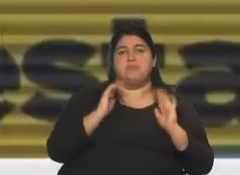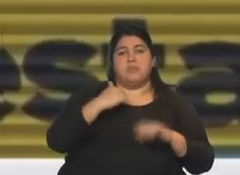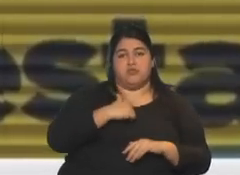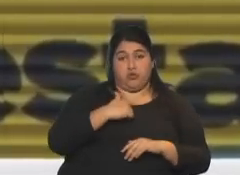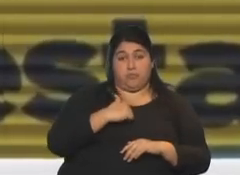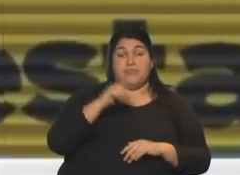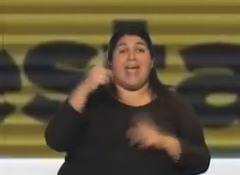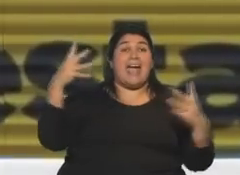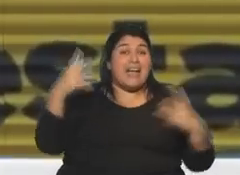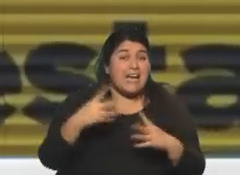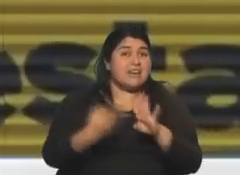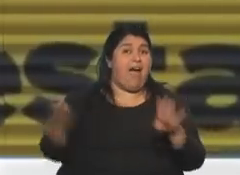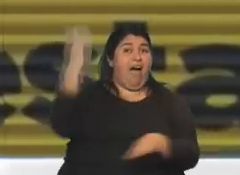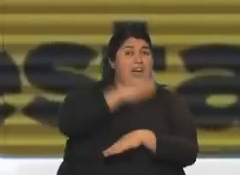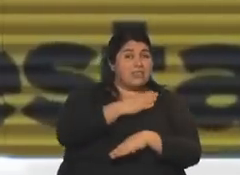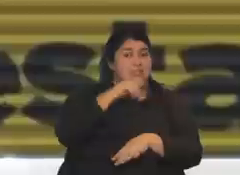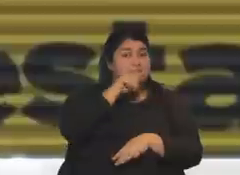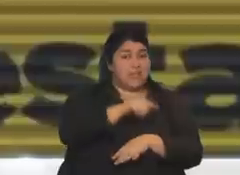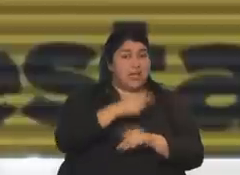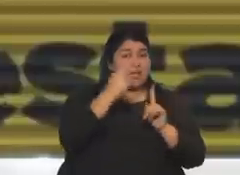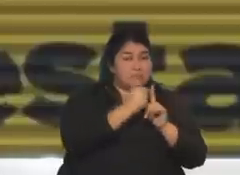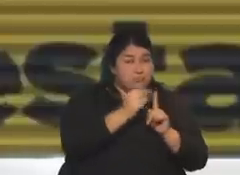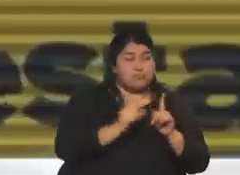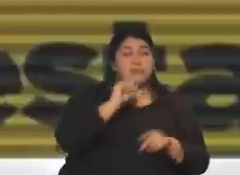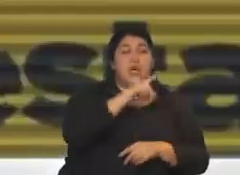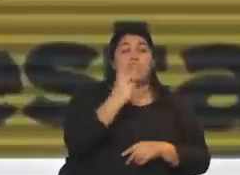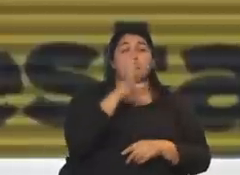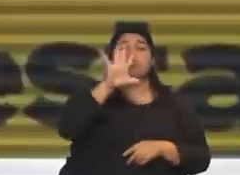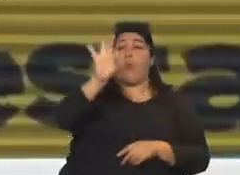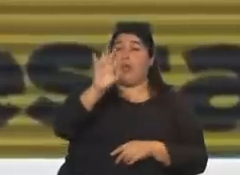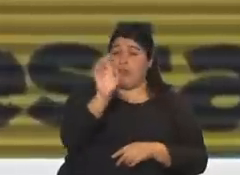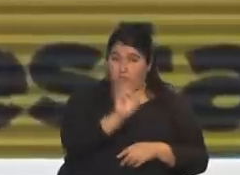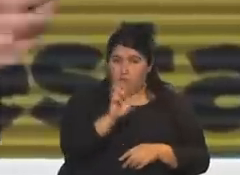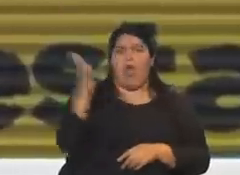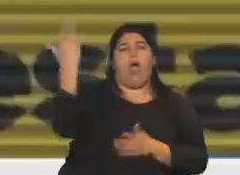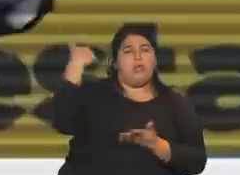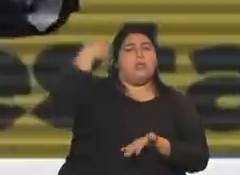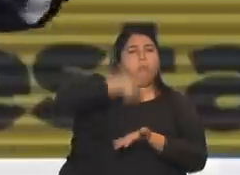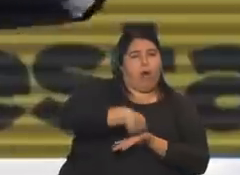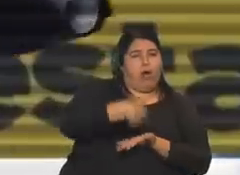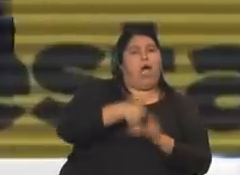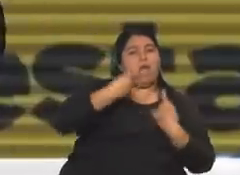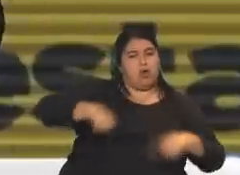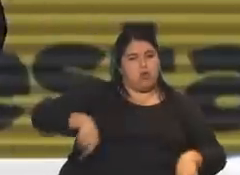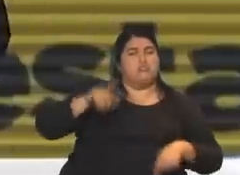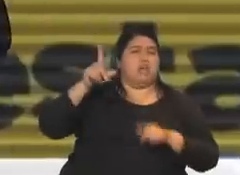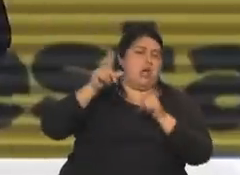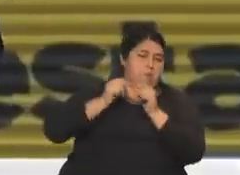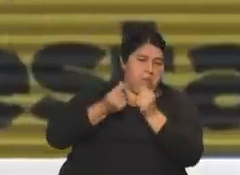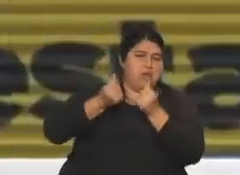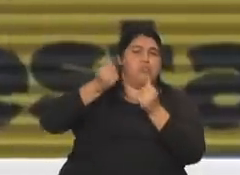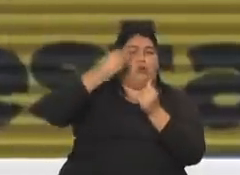Antes de la guerra, ¿no? Tenía el trigo en $250, lo que a mí me pagaban los dólares, que esos oficiales, ya